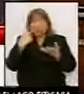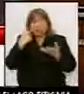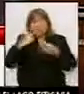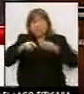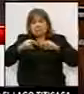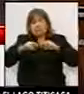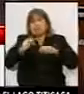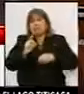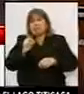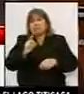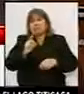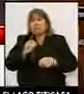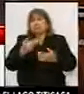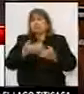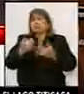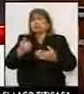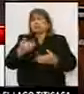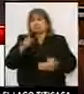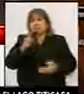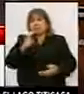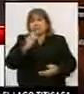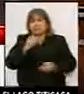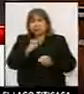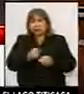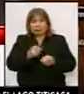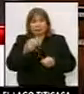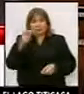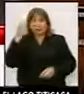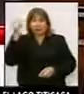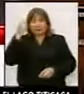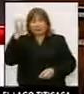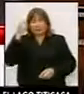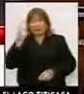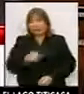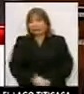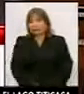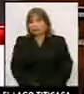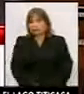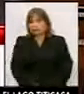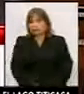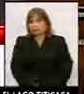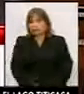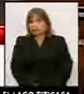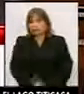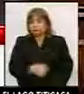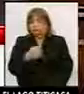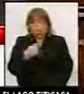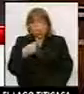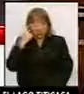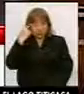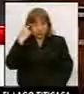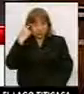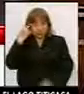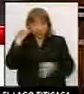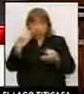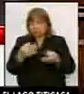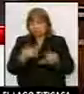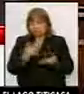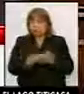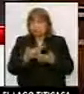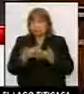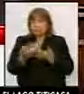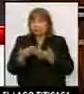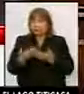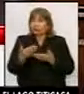en la etapa del Banco Agrario, en la época del gobierno aprista. Yo creo, presidente, que en los fundamentos de